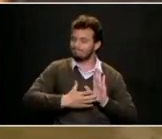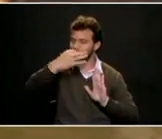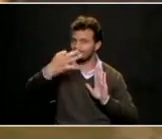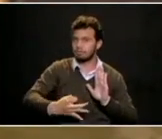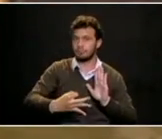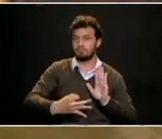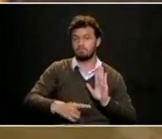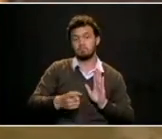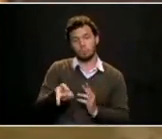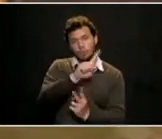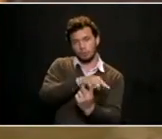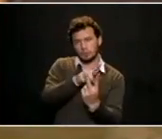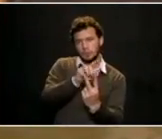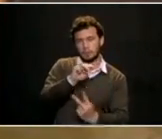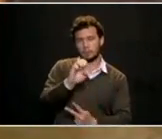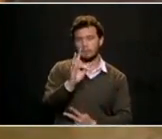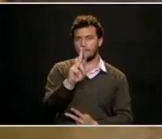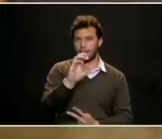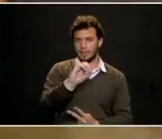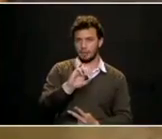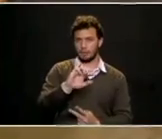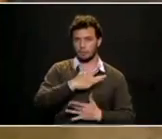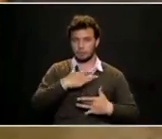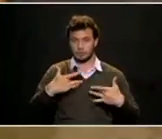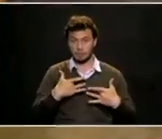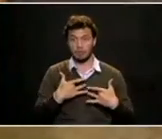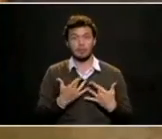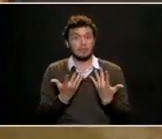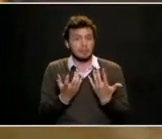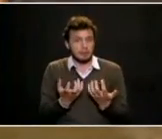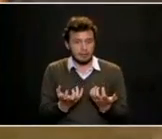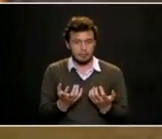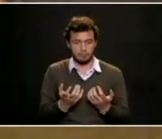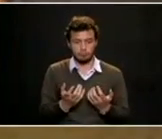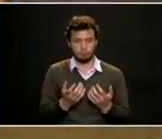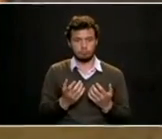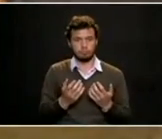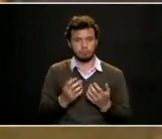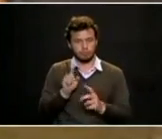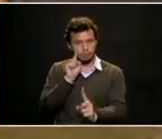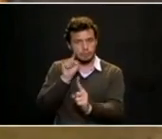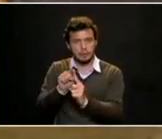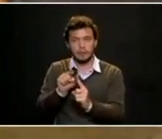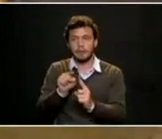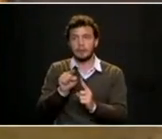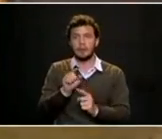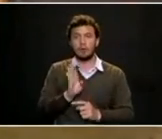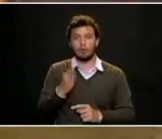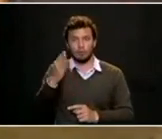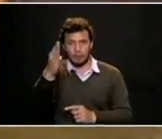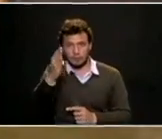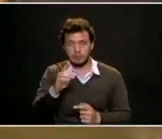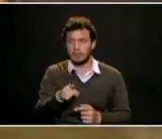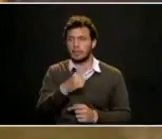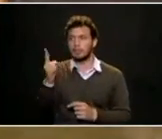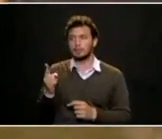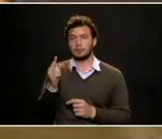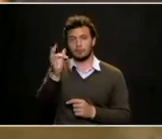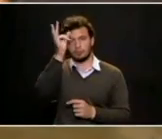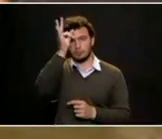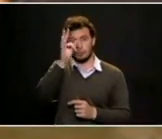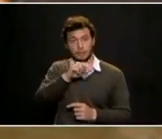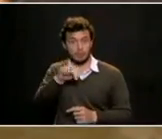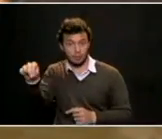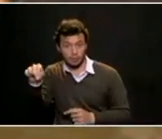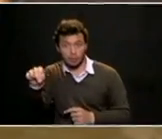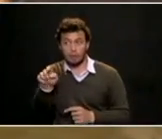Salud, tenemos que avanzar en la construcción de la Unidad Intermedia de Buenos Aires, del Hospital General en la sede del norte, muy relevante para